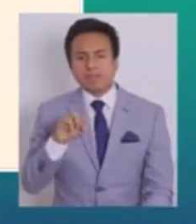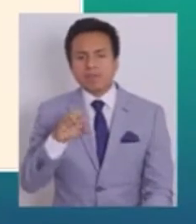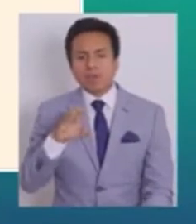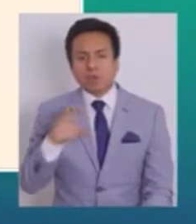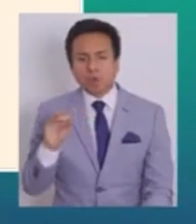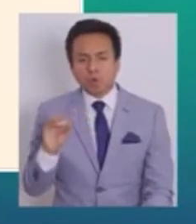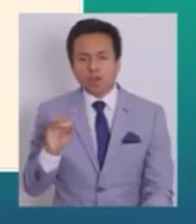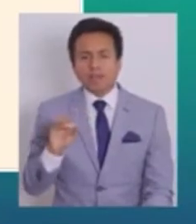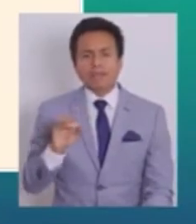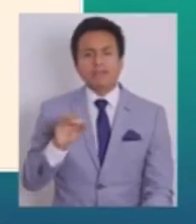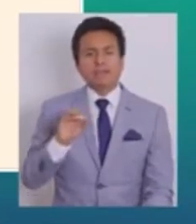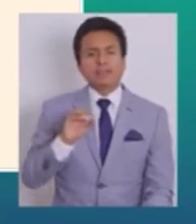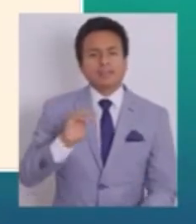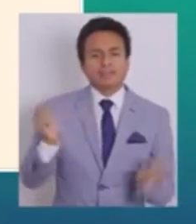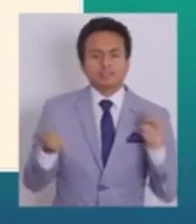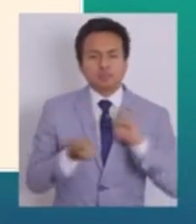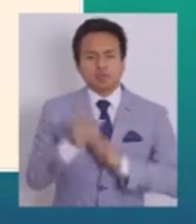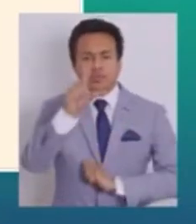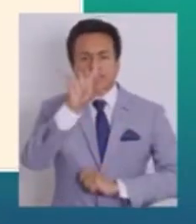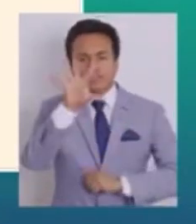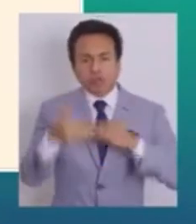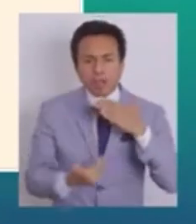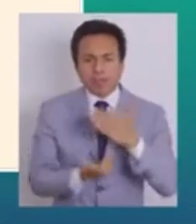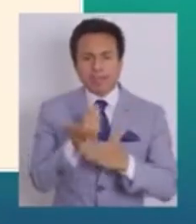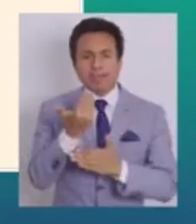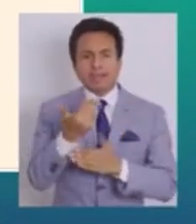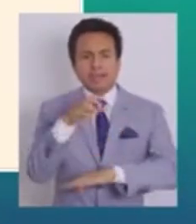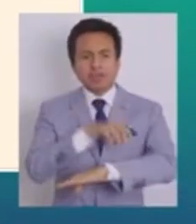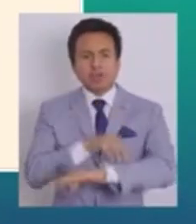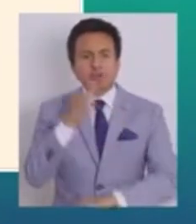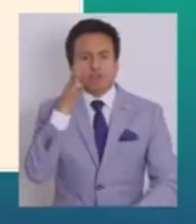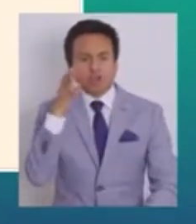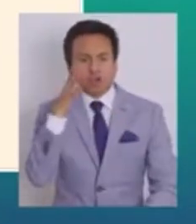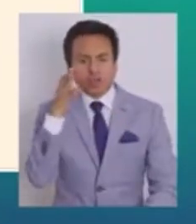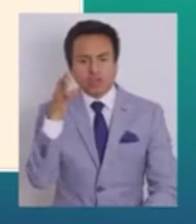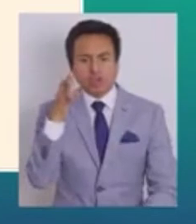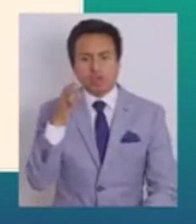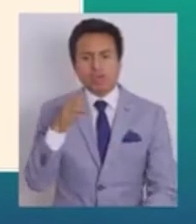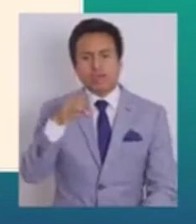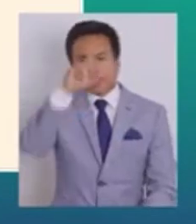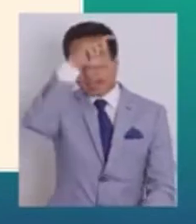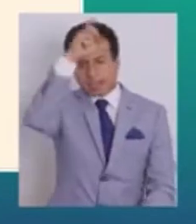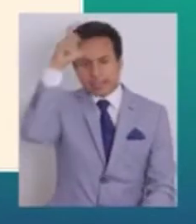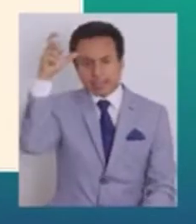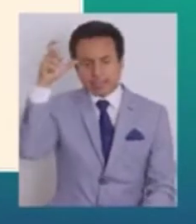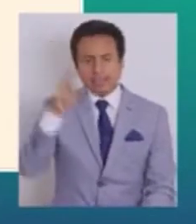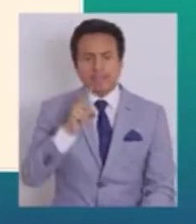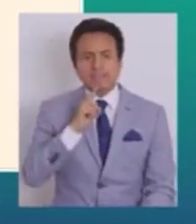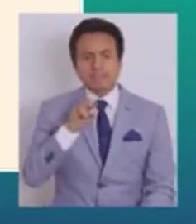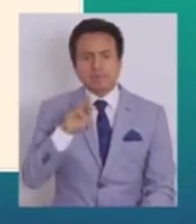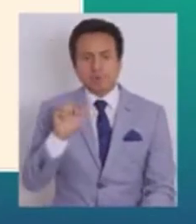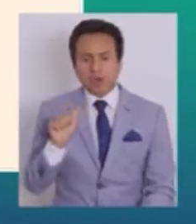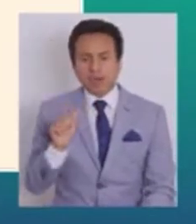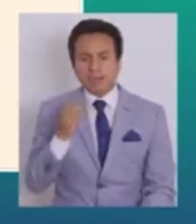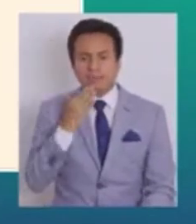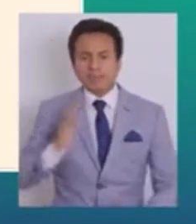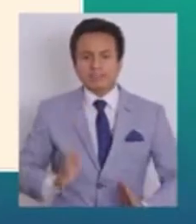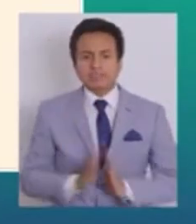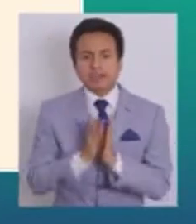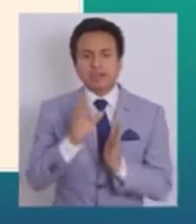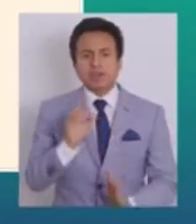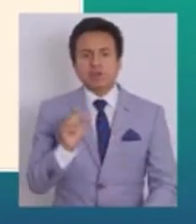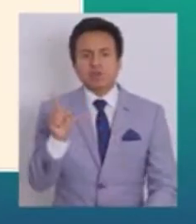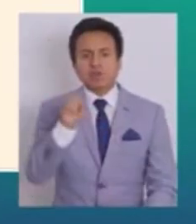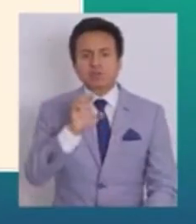del día lunes a las 5 de la mañana en la región de Biobío, Cañete, Tirúa y San